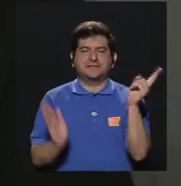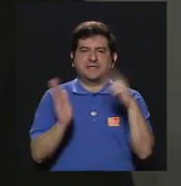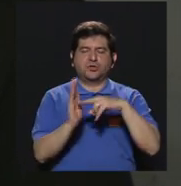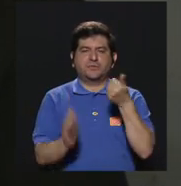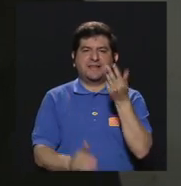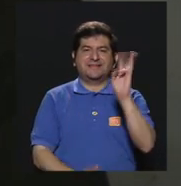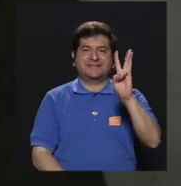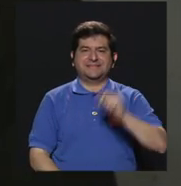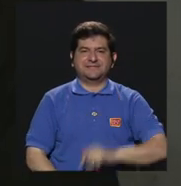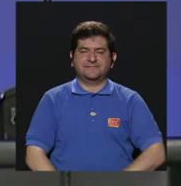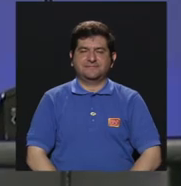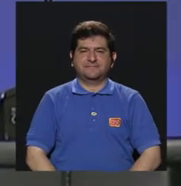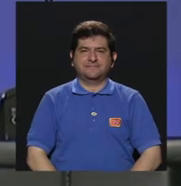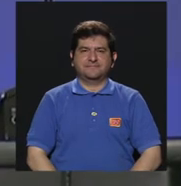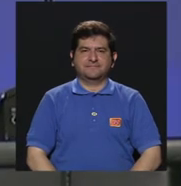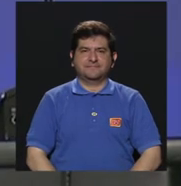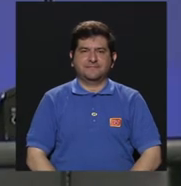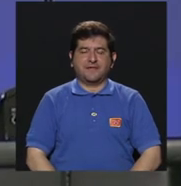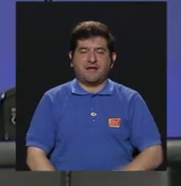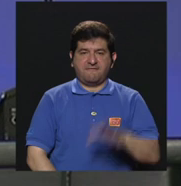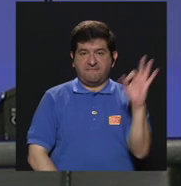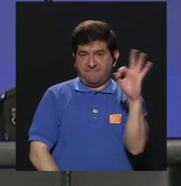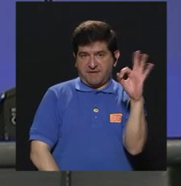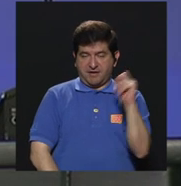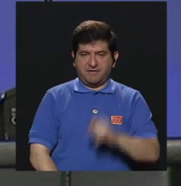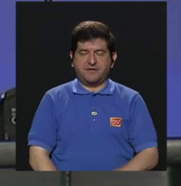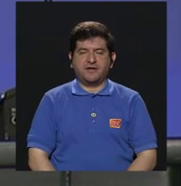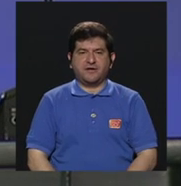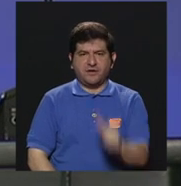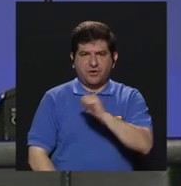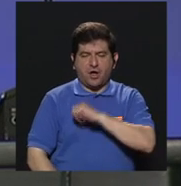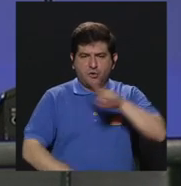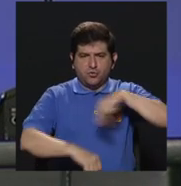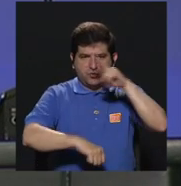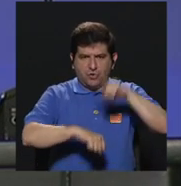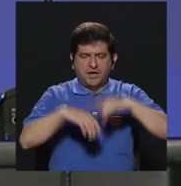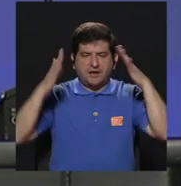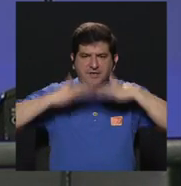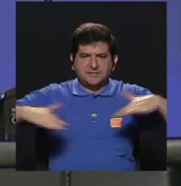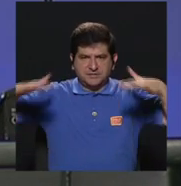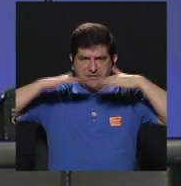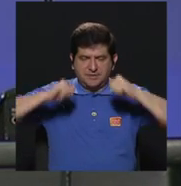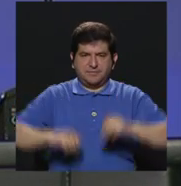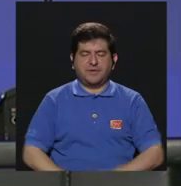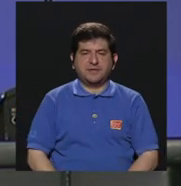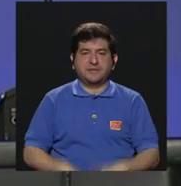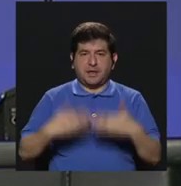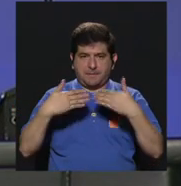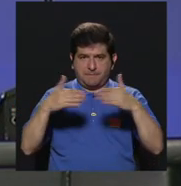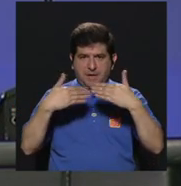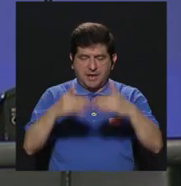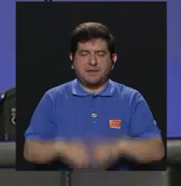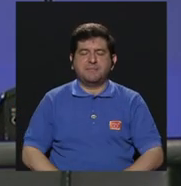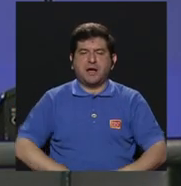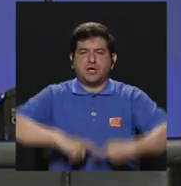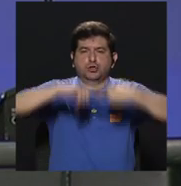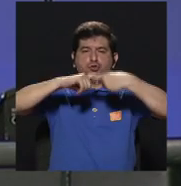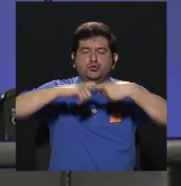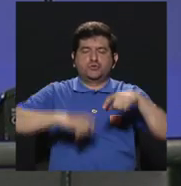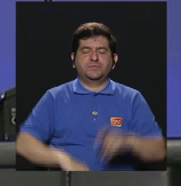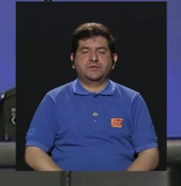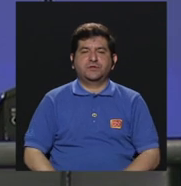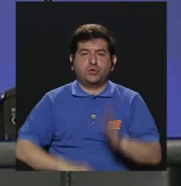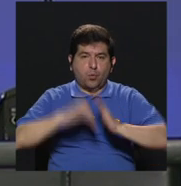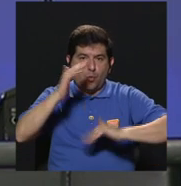2015-2016. En febrero, la Autoridad Nacional del Ambiente de Panamá suspendió temporalmente